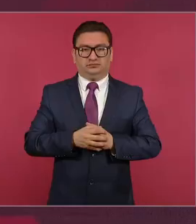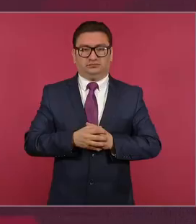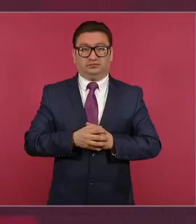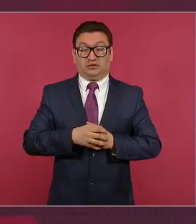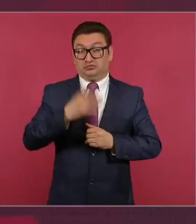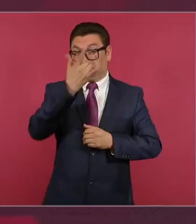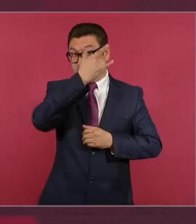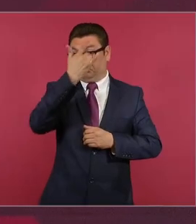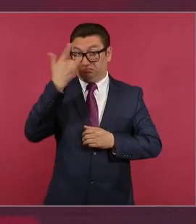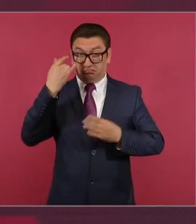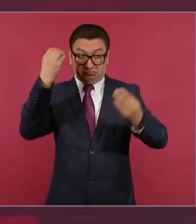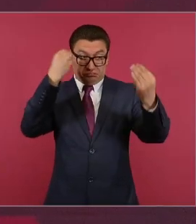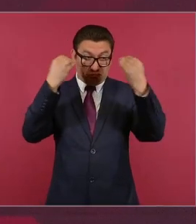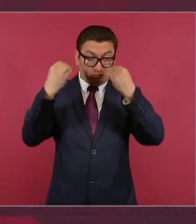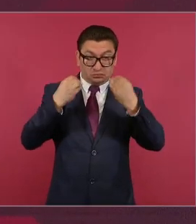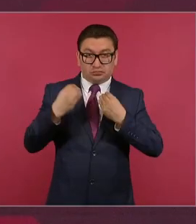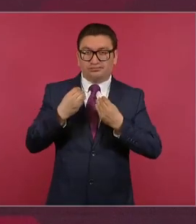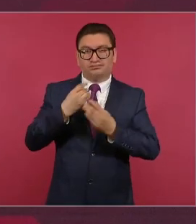virrey,